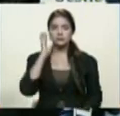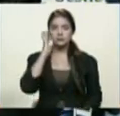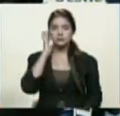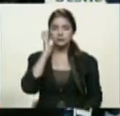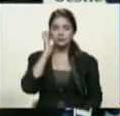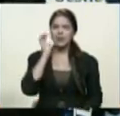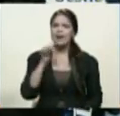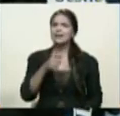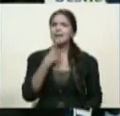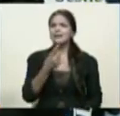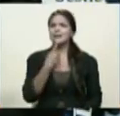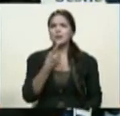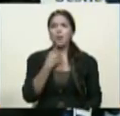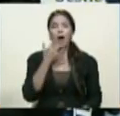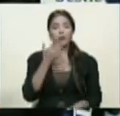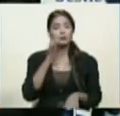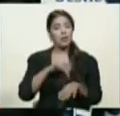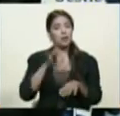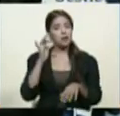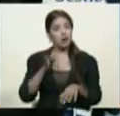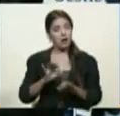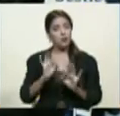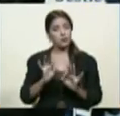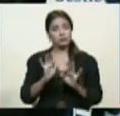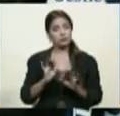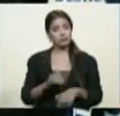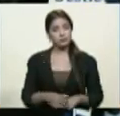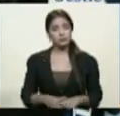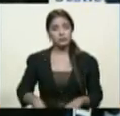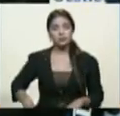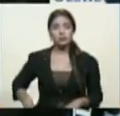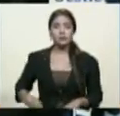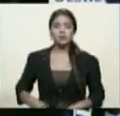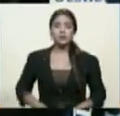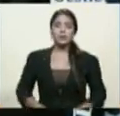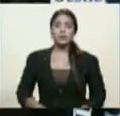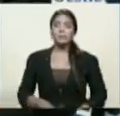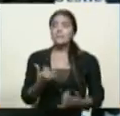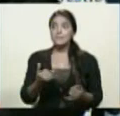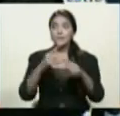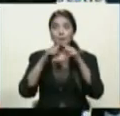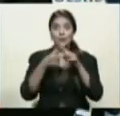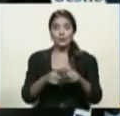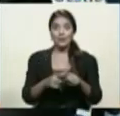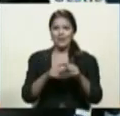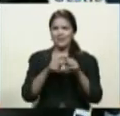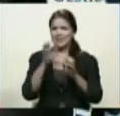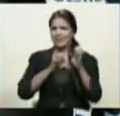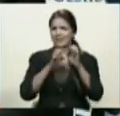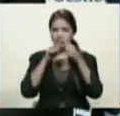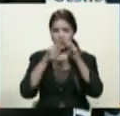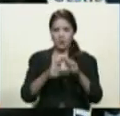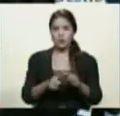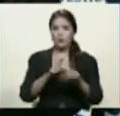estamos hablando de cosas muy delicadas con estas cifras con estas estadísticas preliminares en